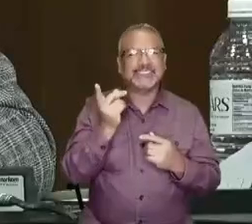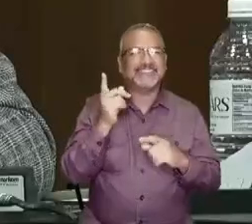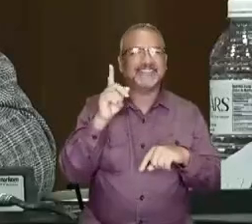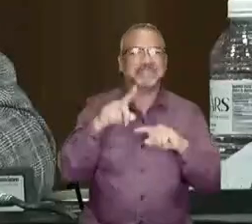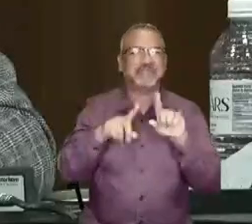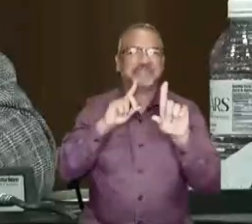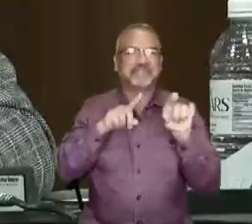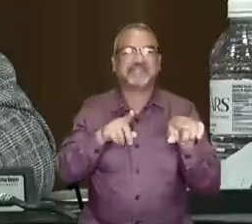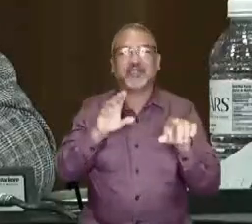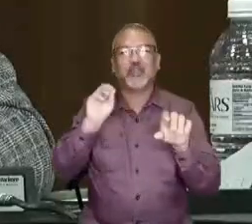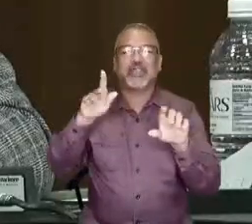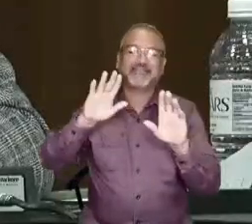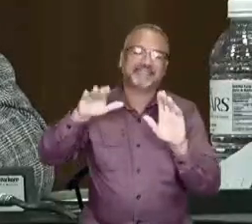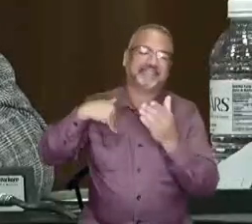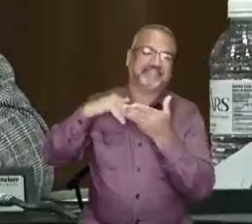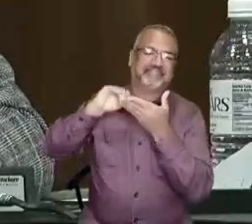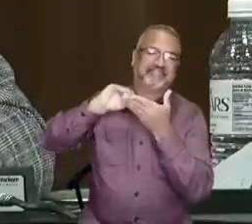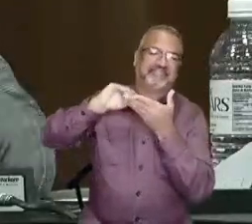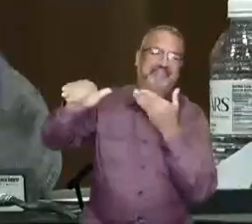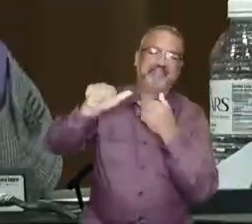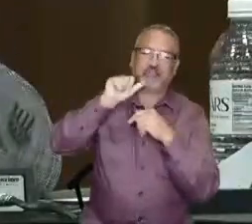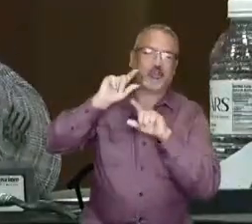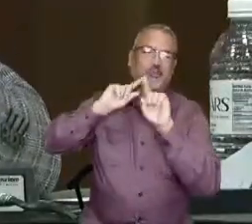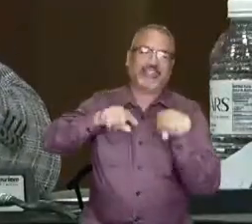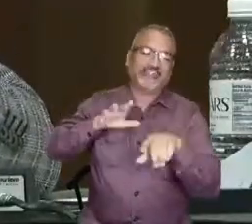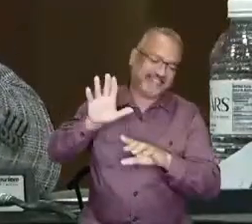eximir de contestar esa pregunta